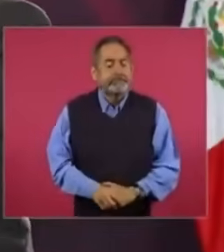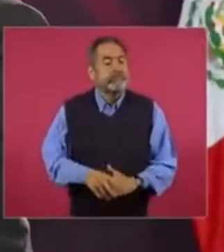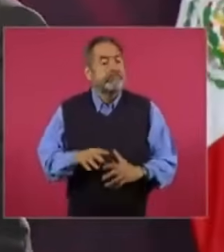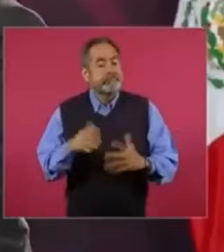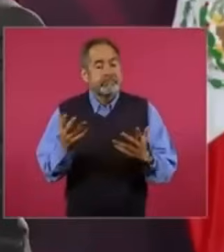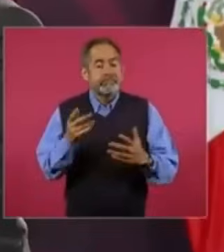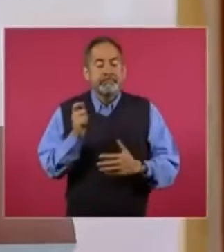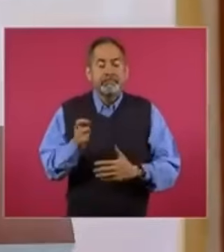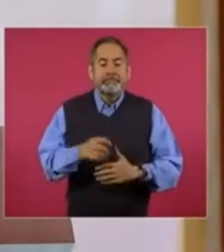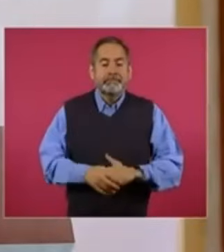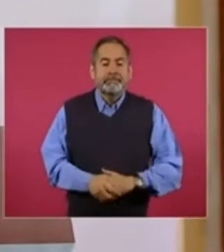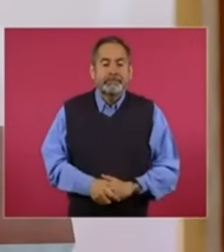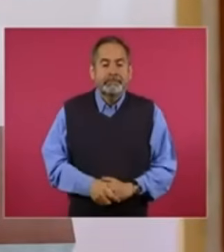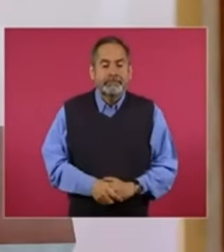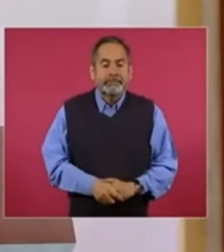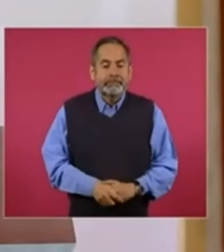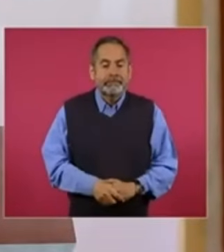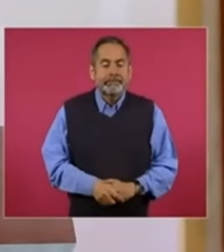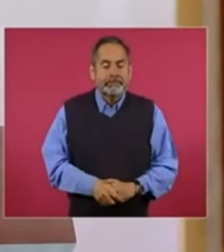Entonces,